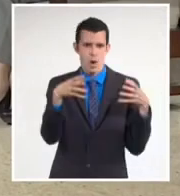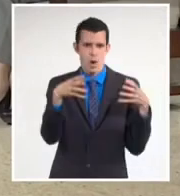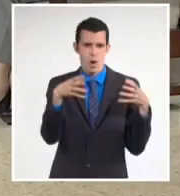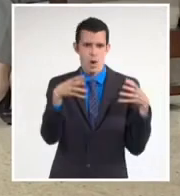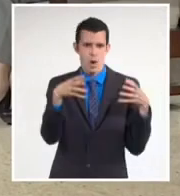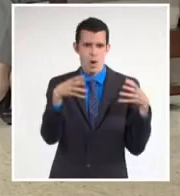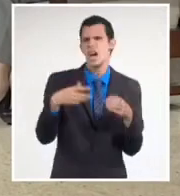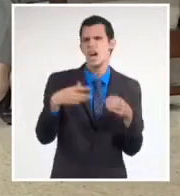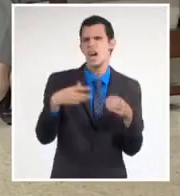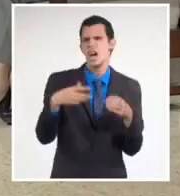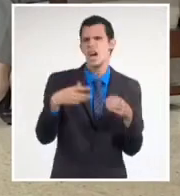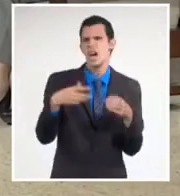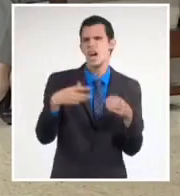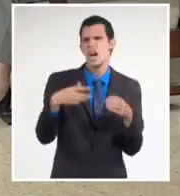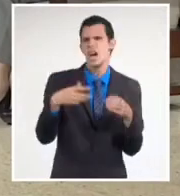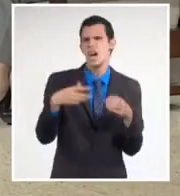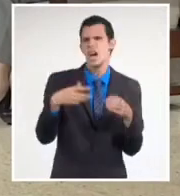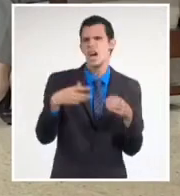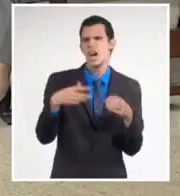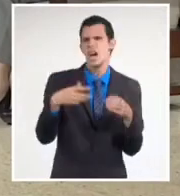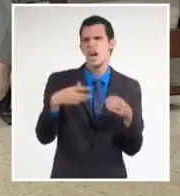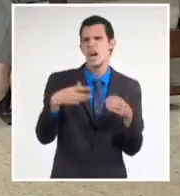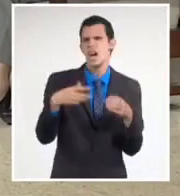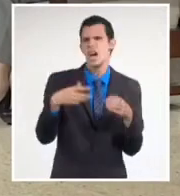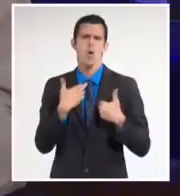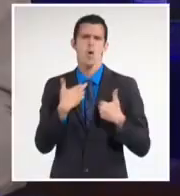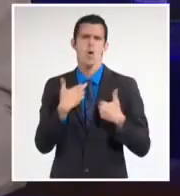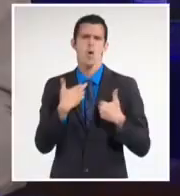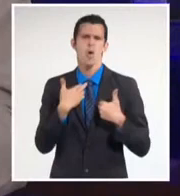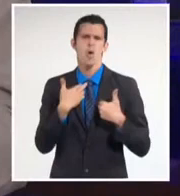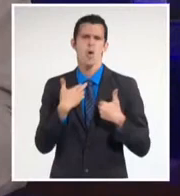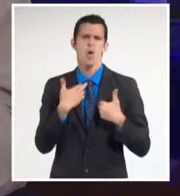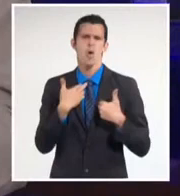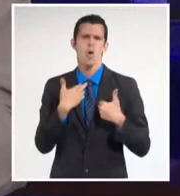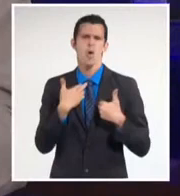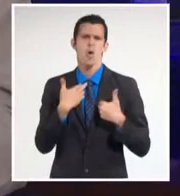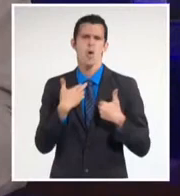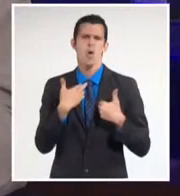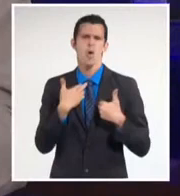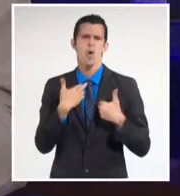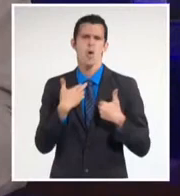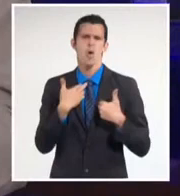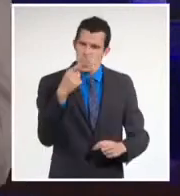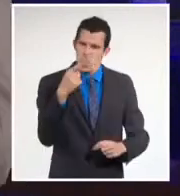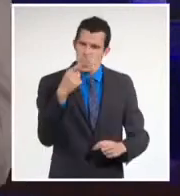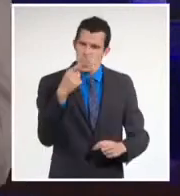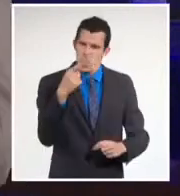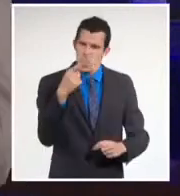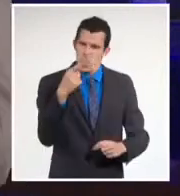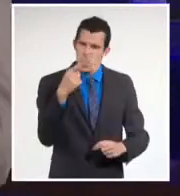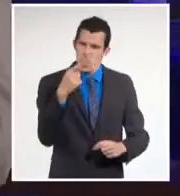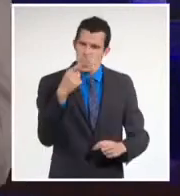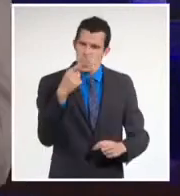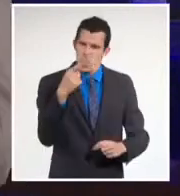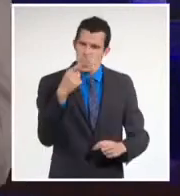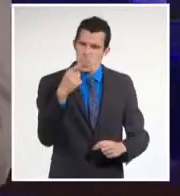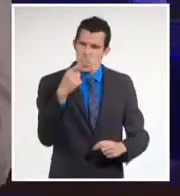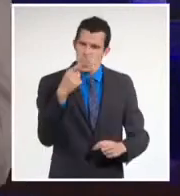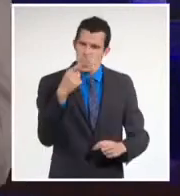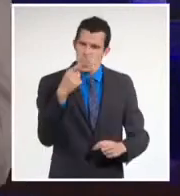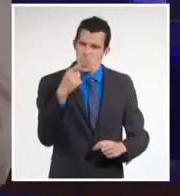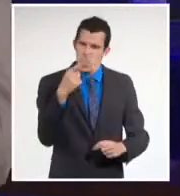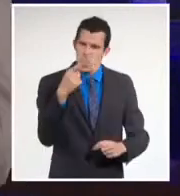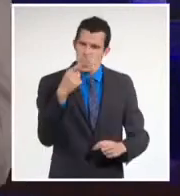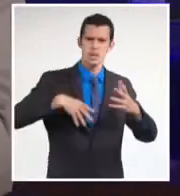dirección del país, atender las transformaciones de la empresa estatal socialista como actor fundamental de la